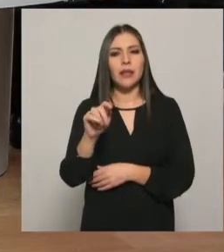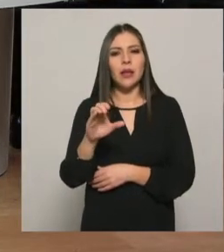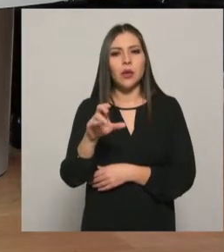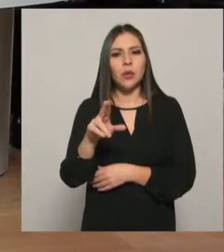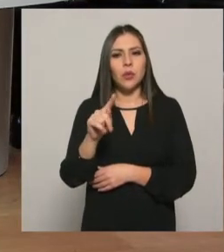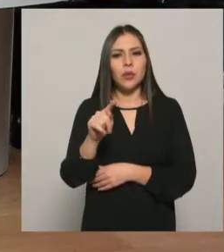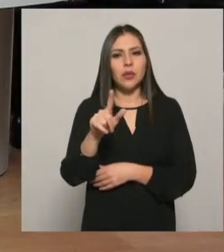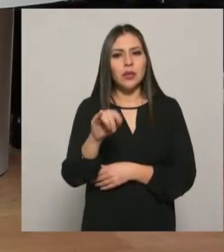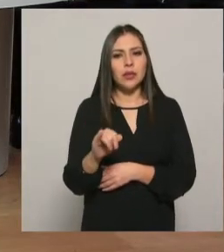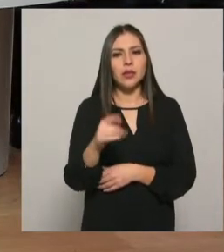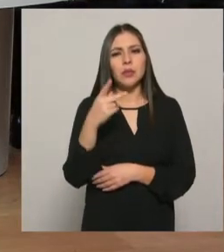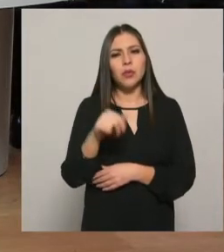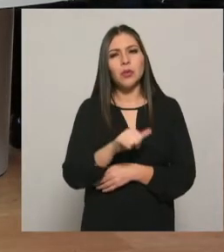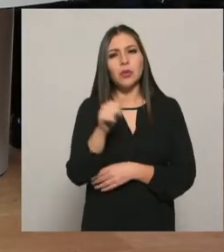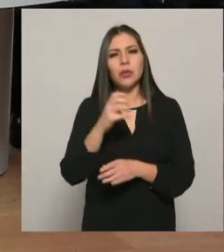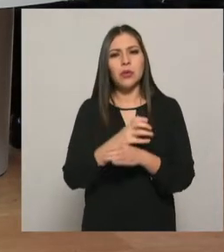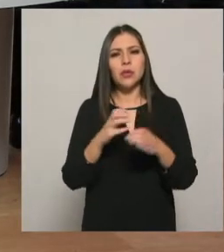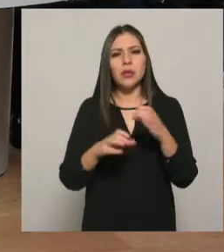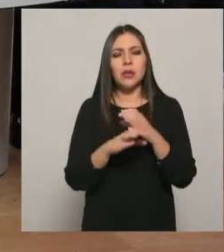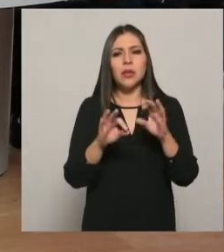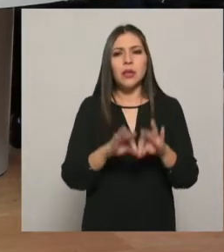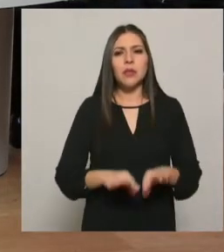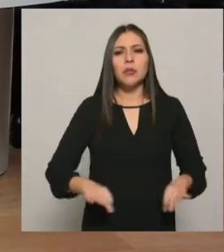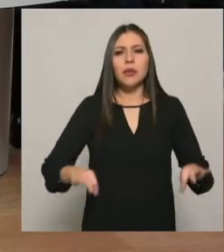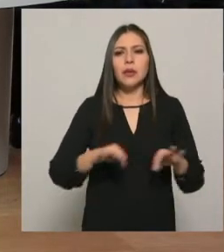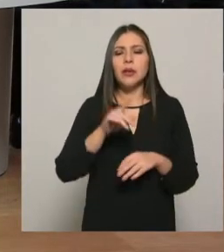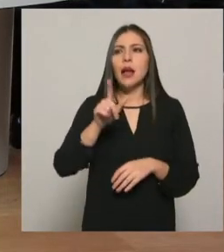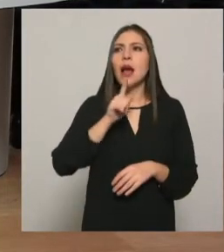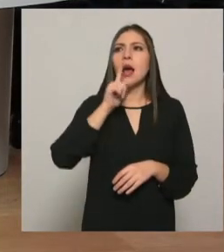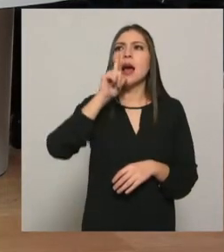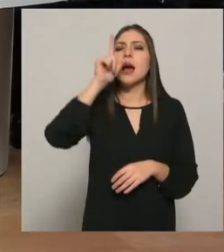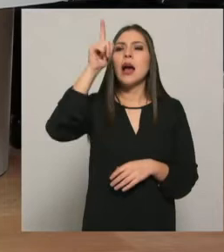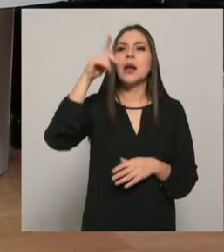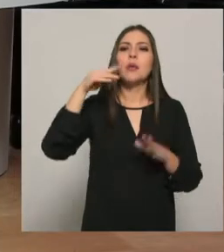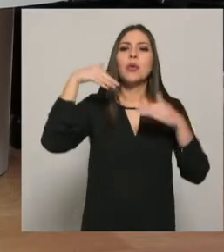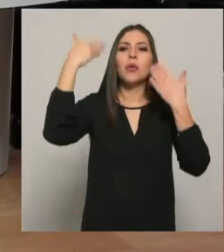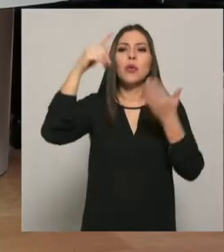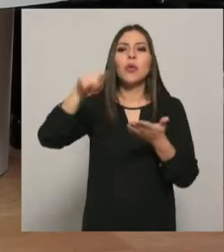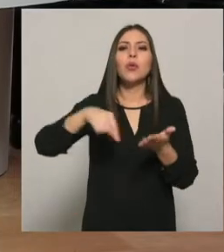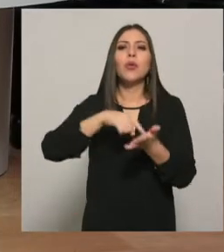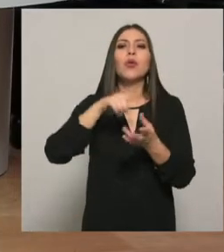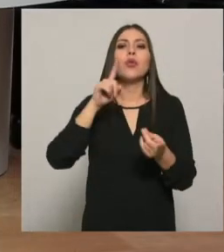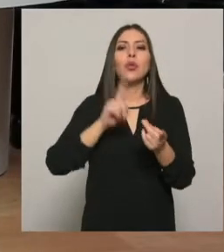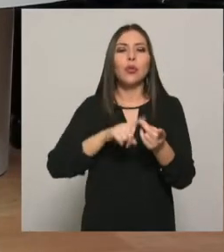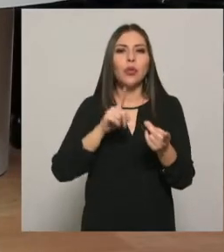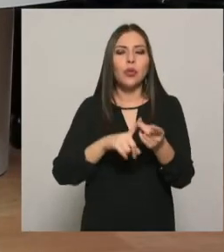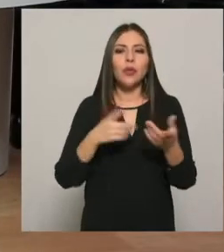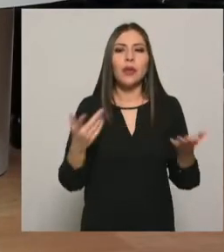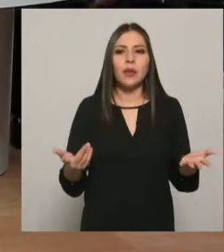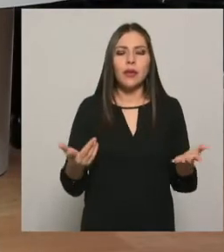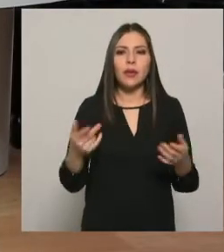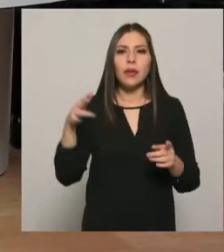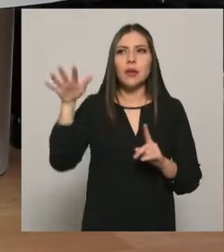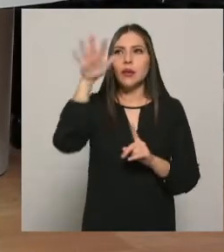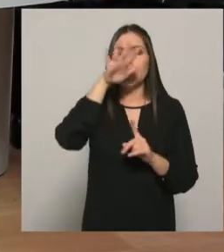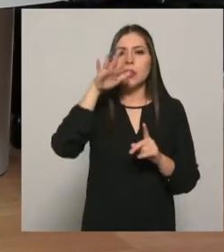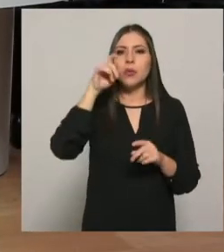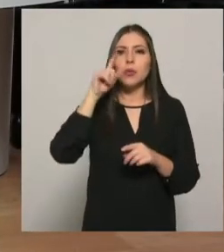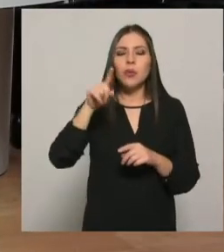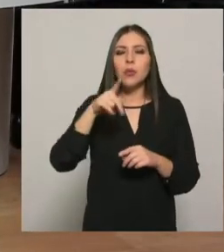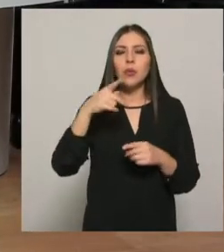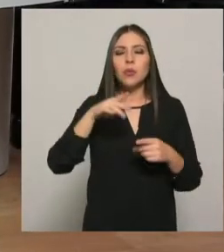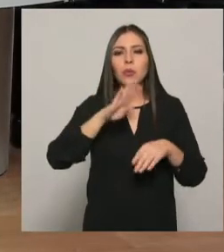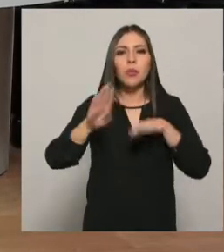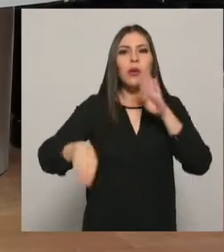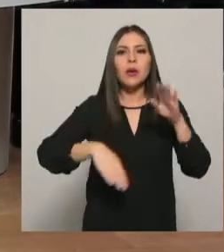Pero hay algo importante, ¿dónde estas almas llegaban a ese lugar? Era el inframundo. Entonces habla del inframundo. ¿Y cuál es el